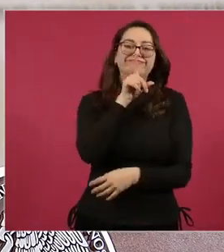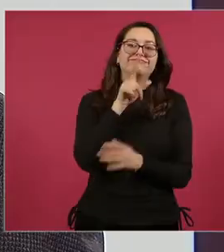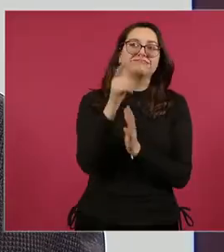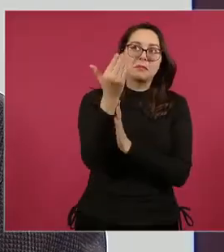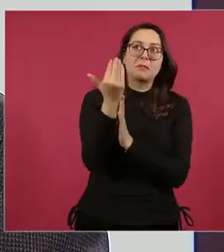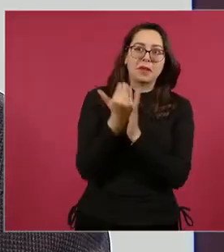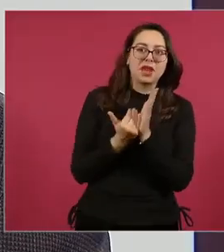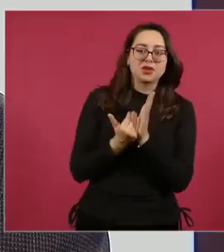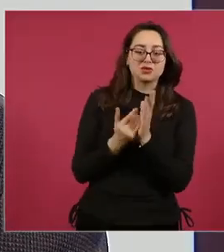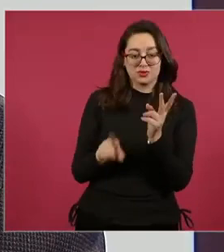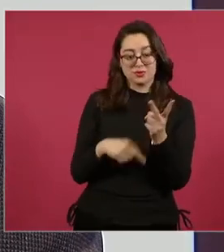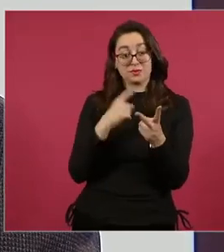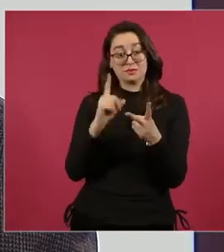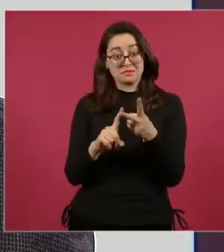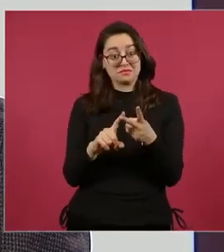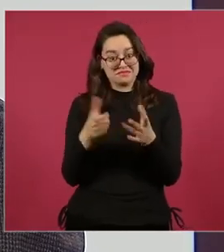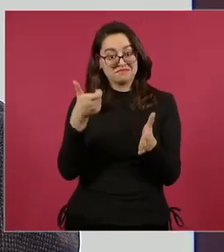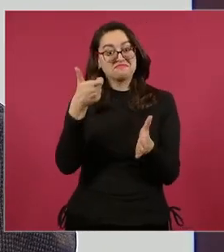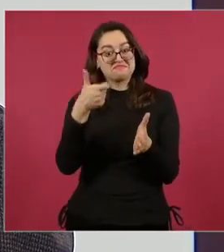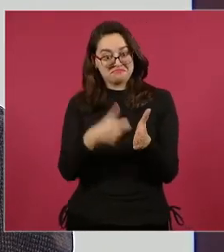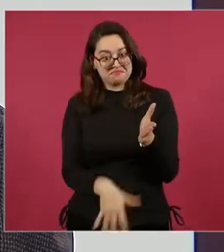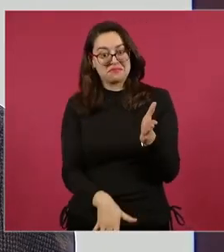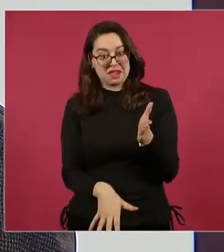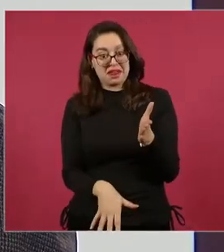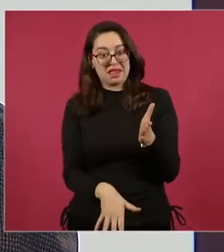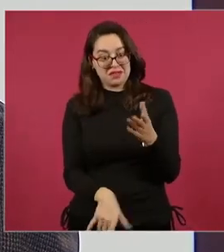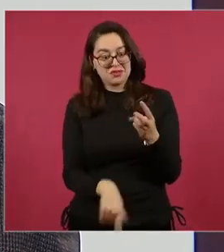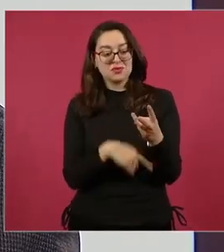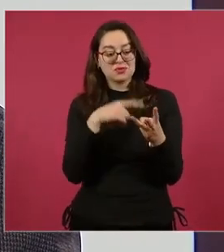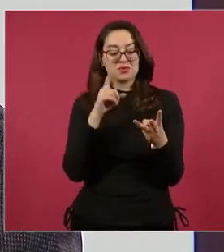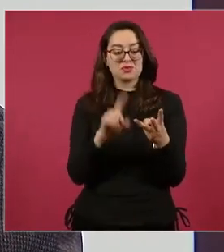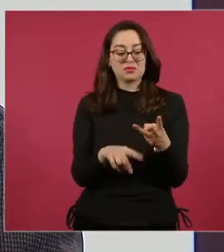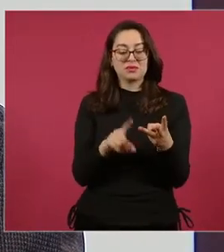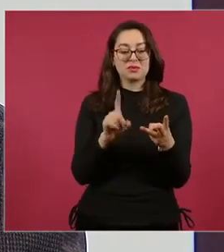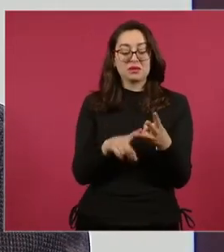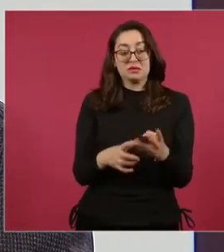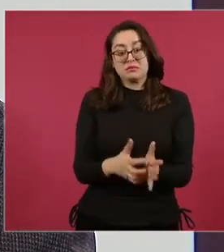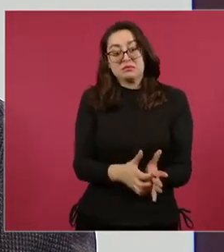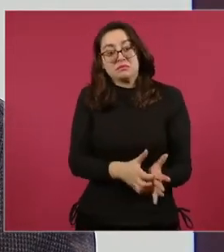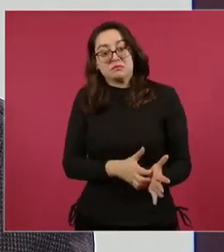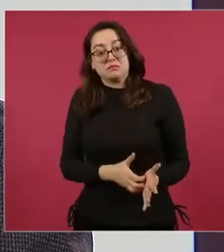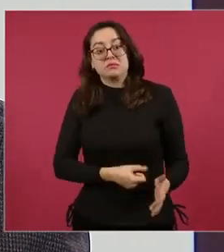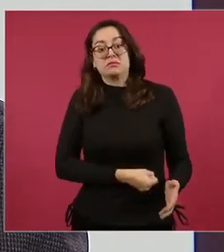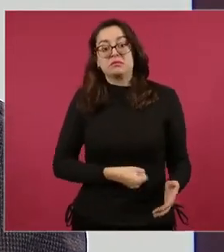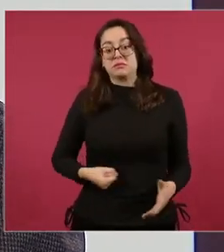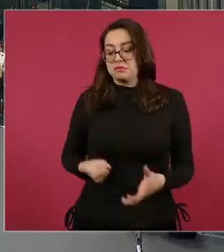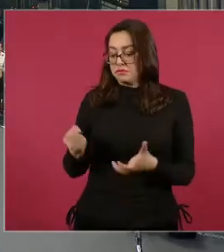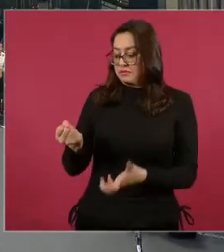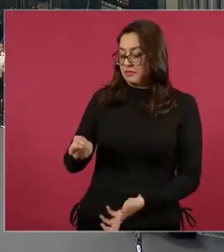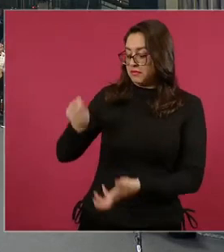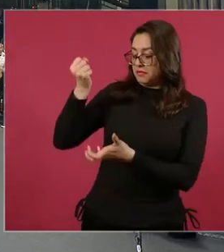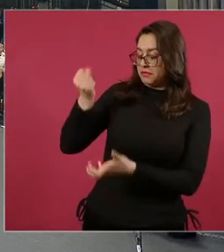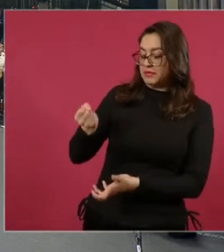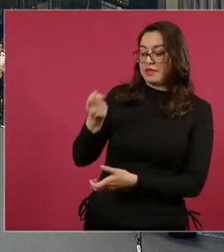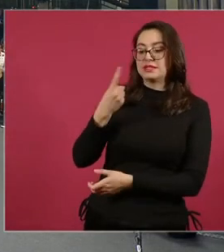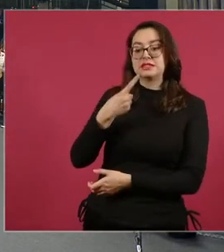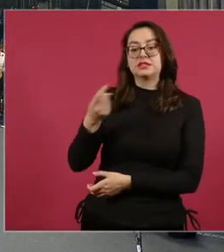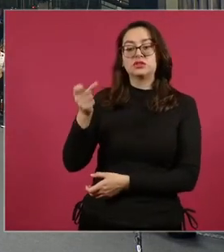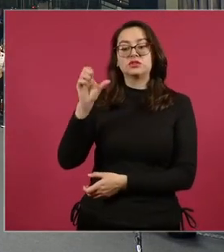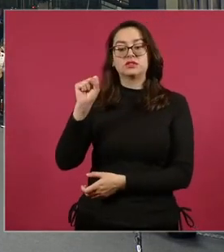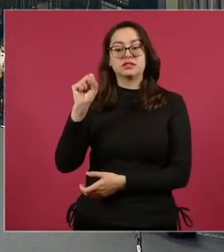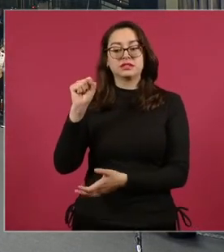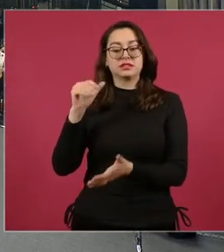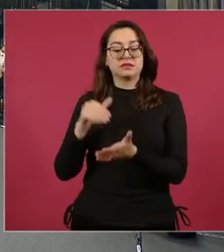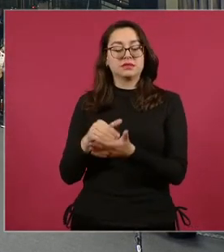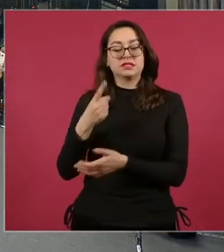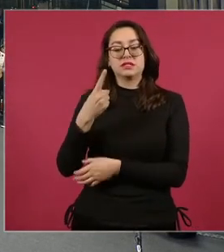generación, equivalentes a un ahorro estimado de 160.688 millones